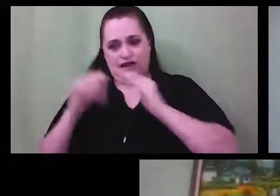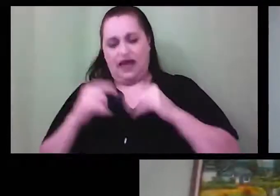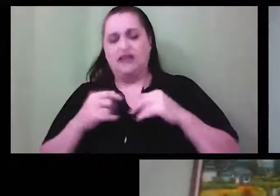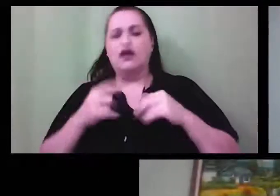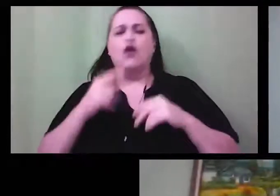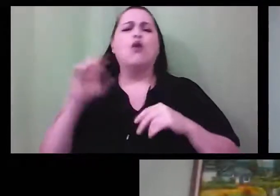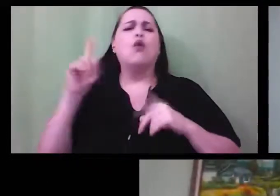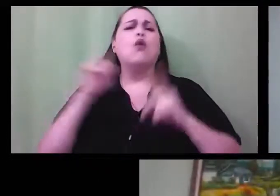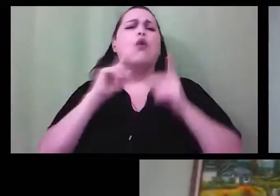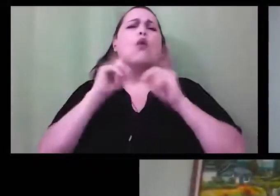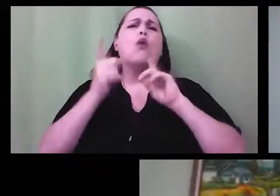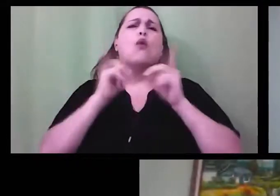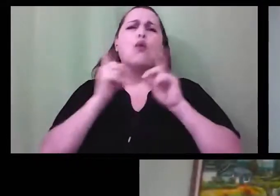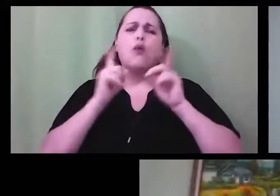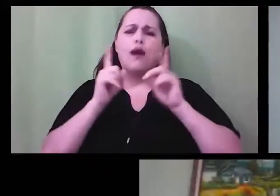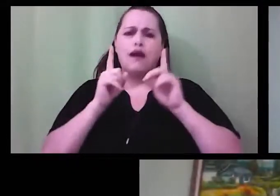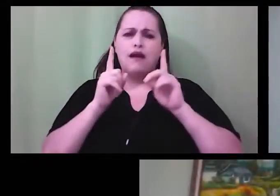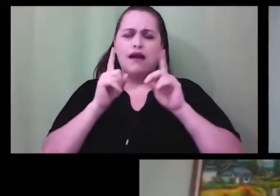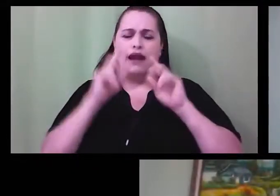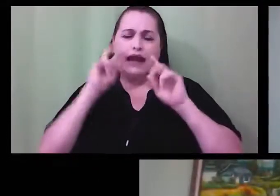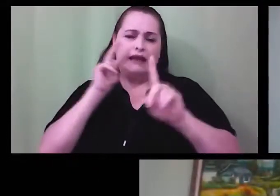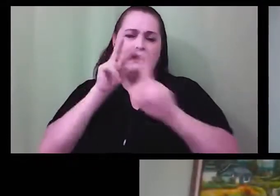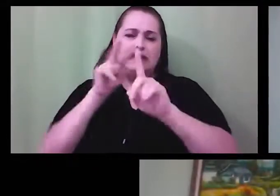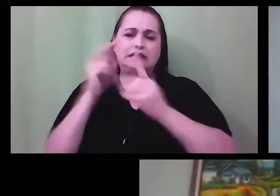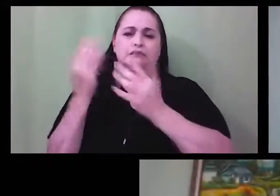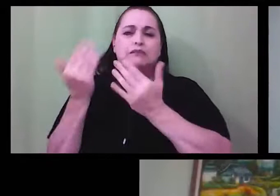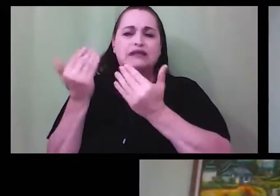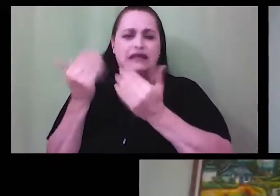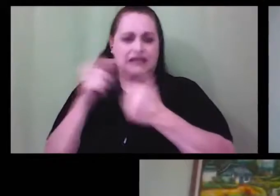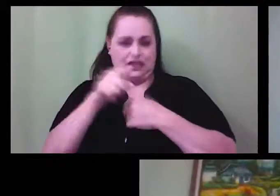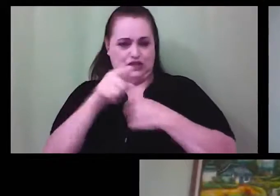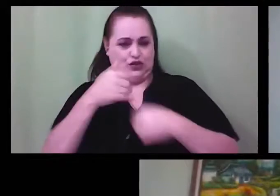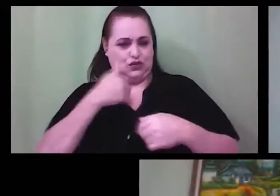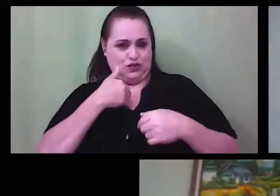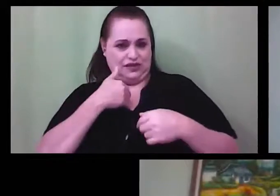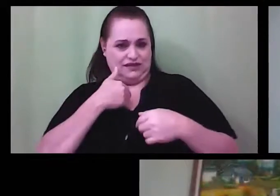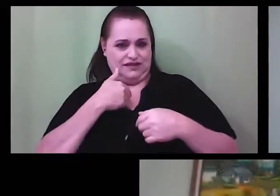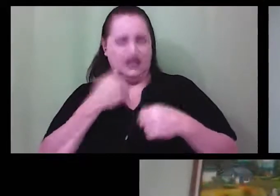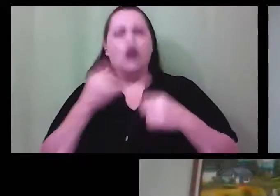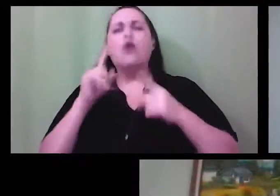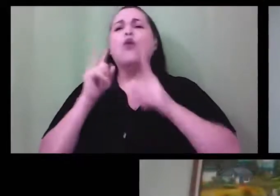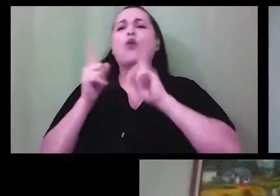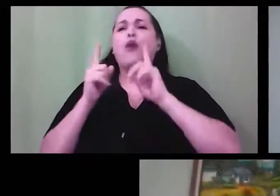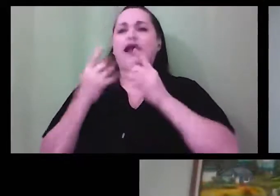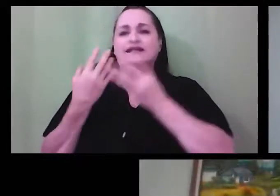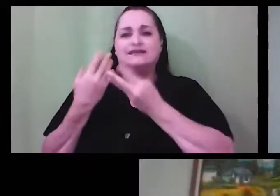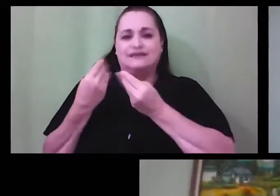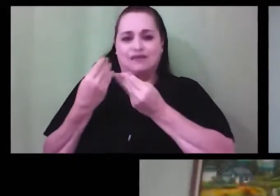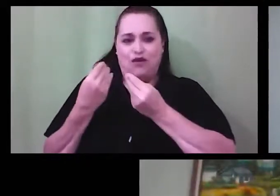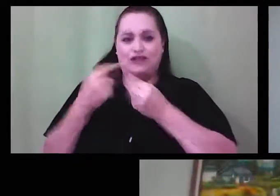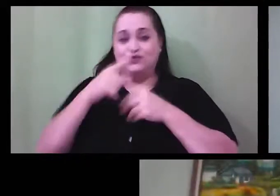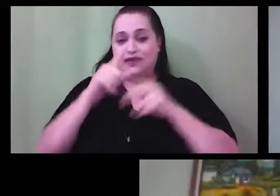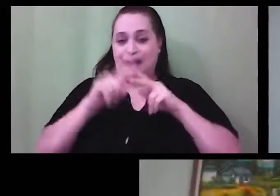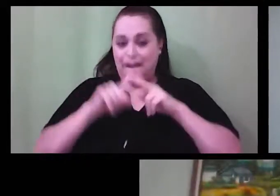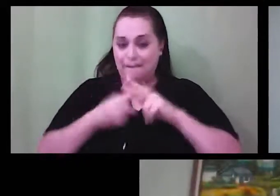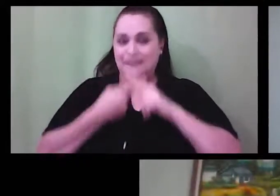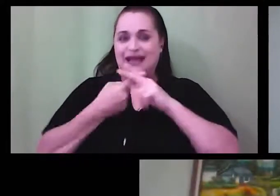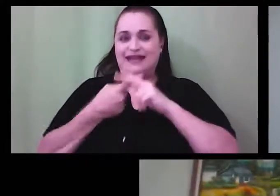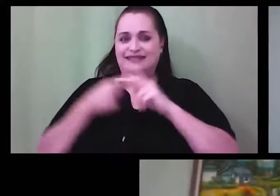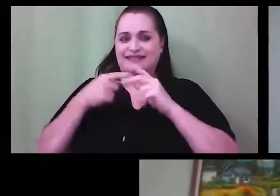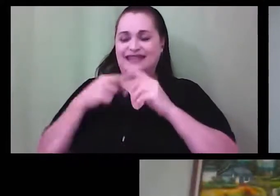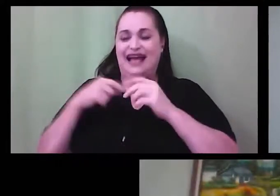¿cuáles eran sus expectativas y cuáles son los temores cuando empieza este ciclo